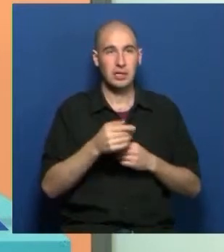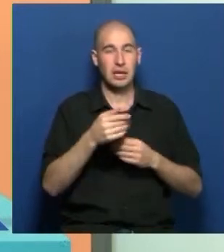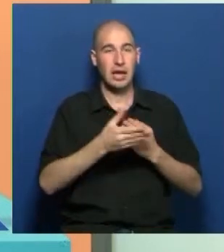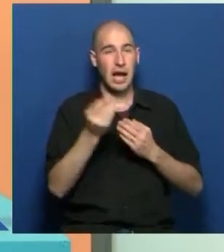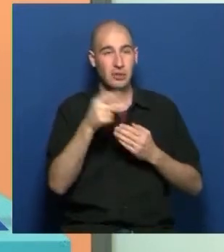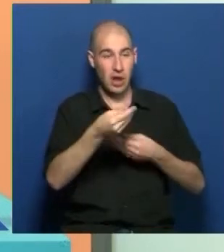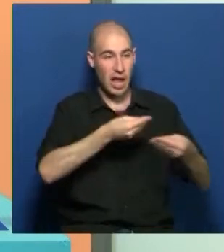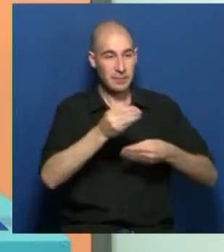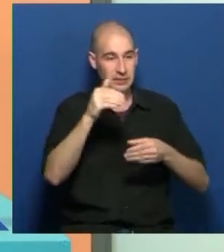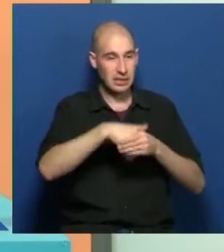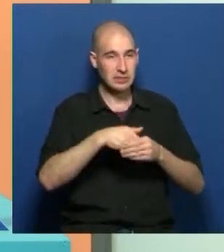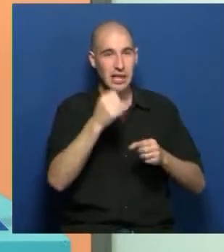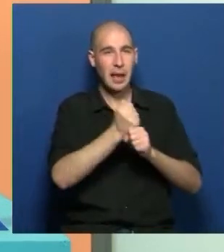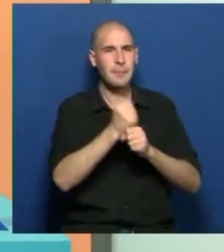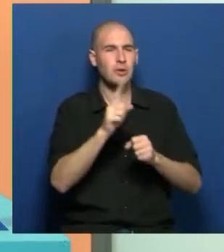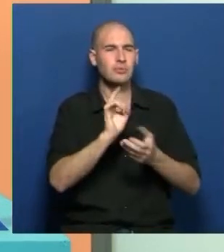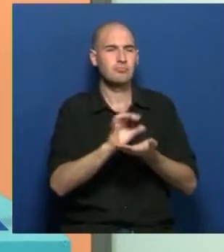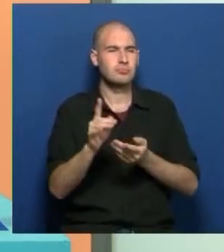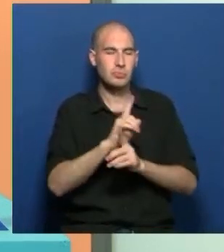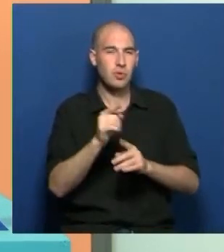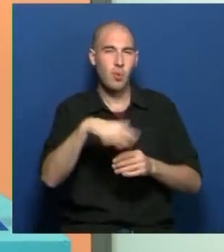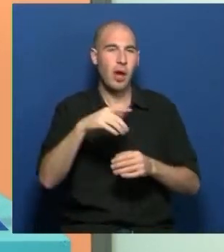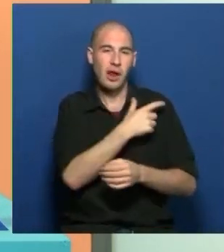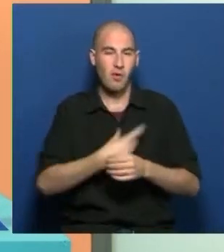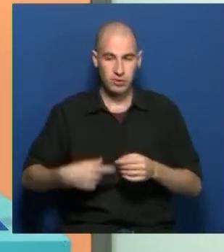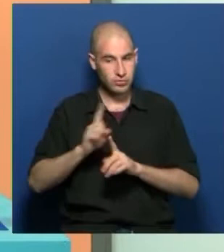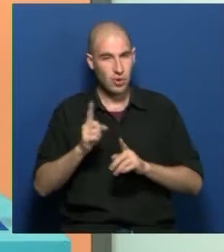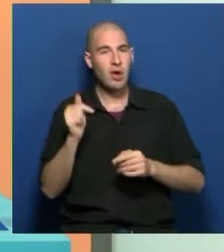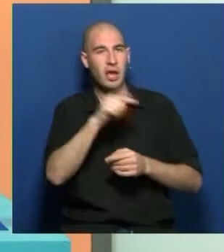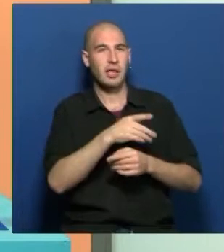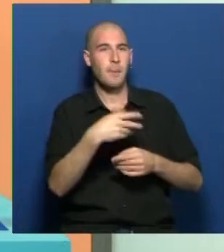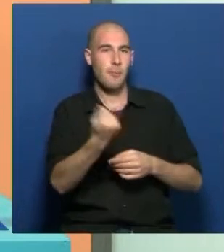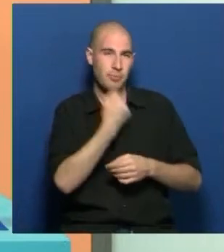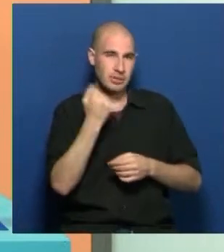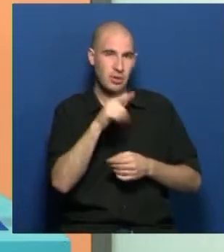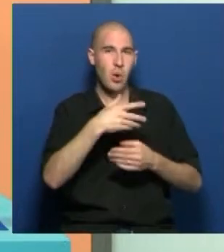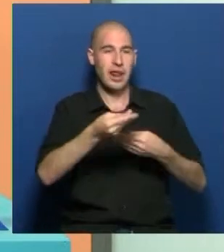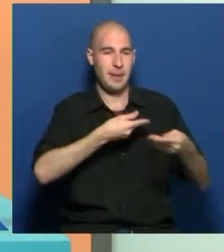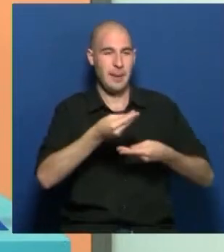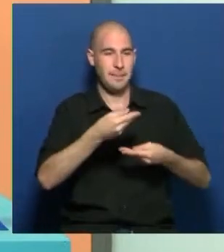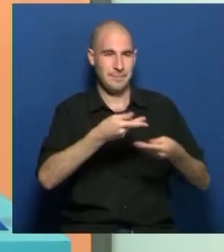ajustes es en las empresas. La caída de empleo no ha sido en sectores gobiernos, sino que ha sido fundamentalmente en las